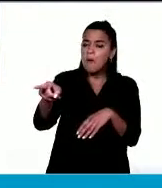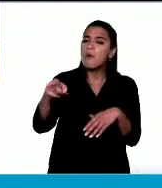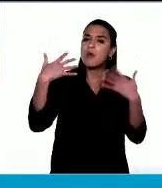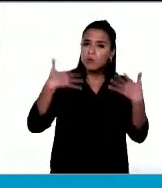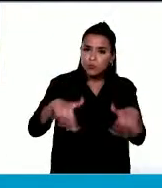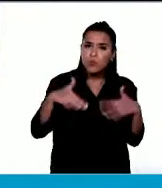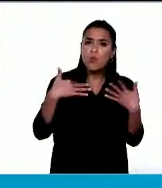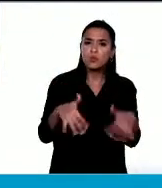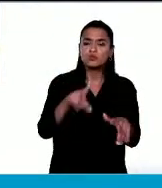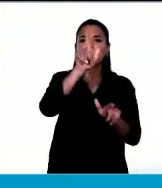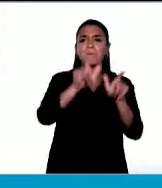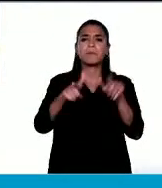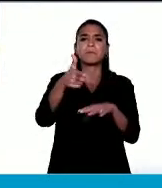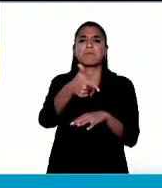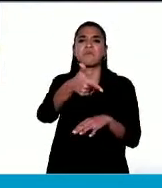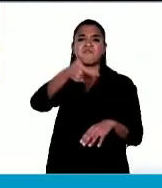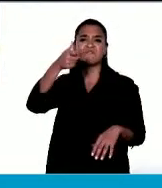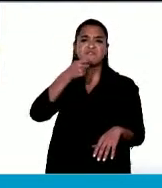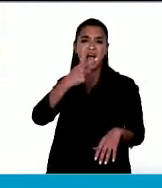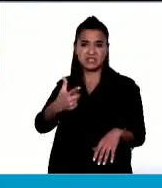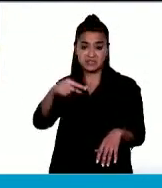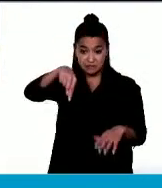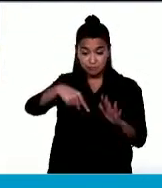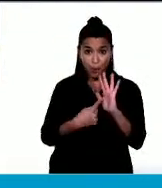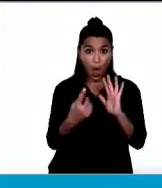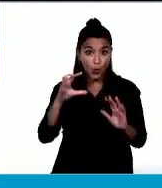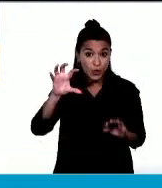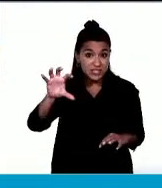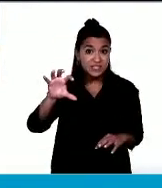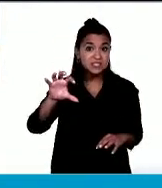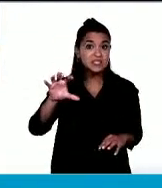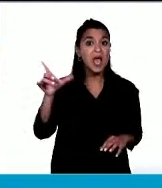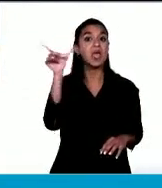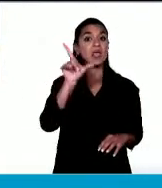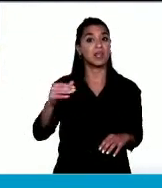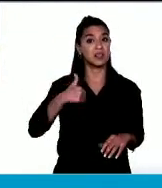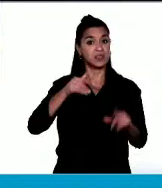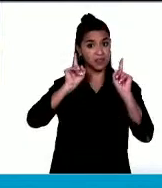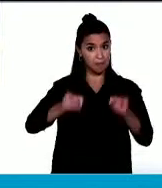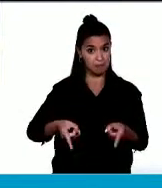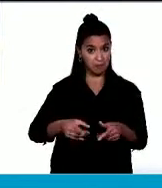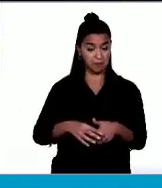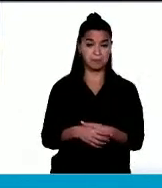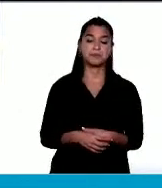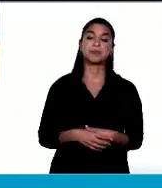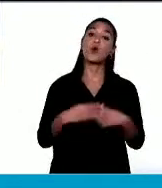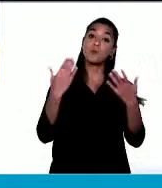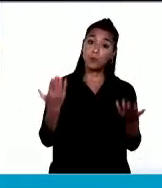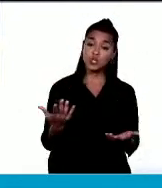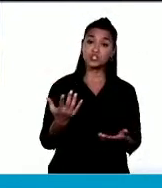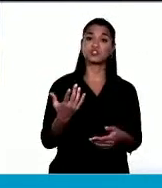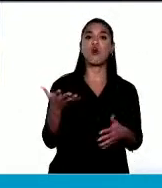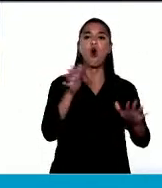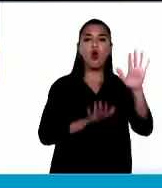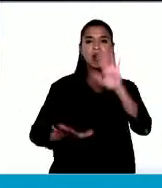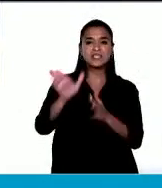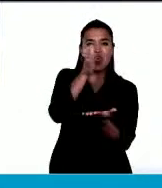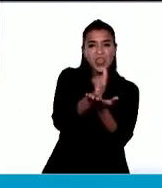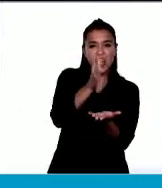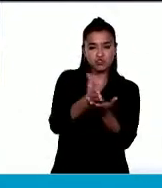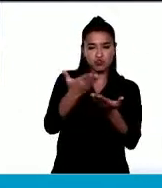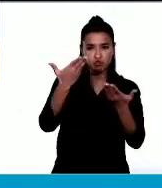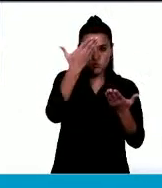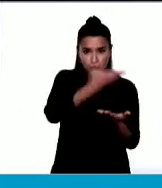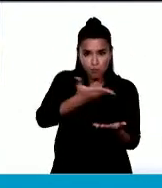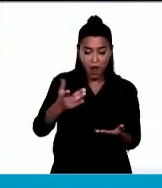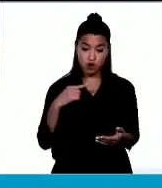de casos de gatillo fácil en nuestra provincia y en todo el país. Por eso los organismos de derechos humanos y nosotros en